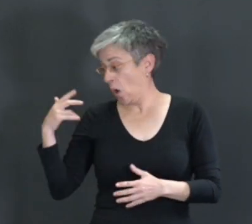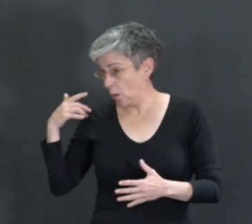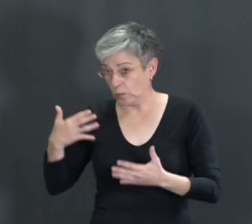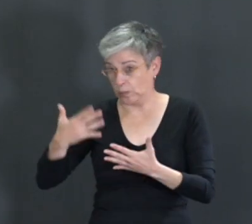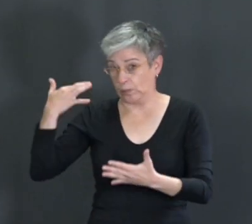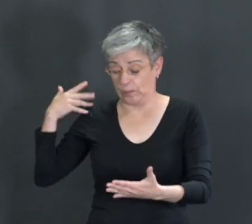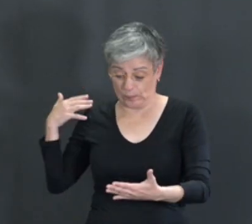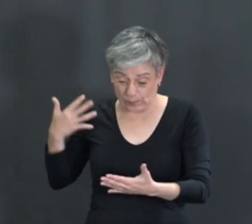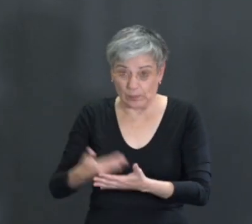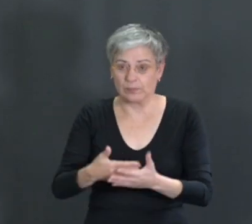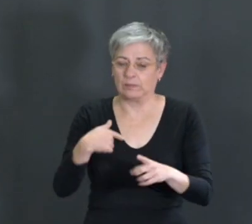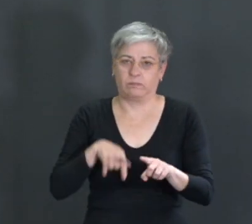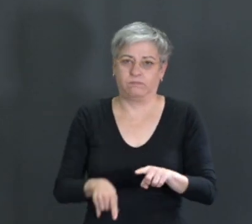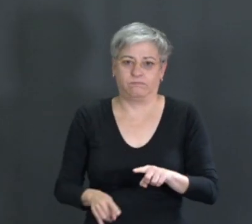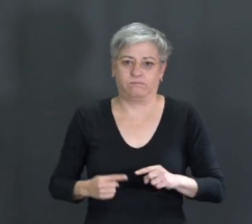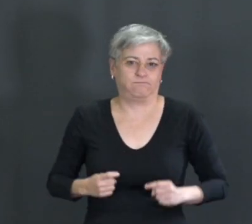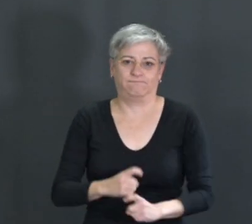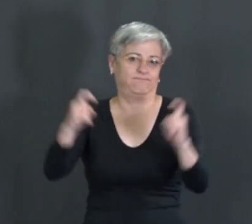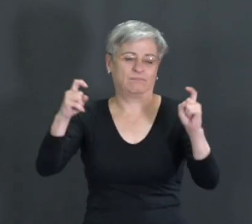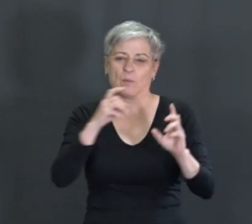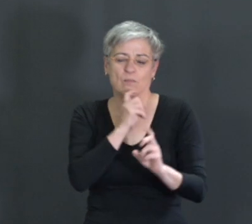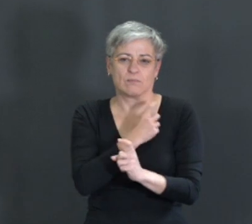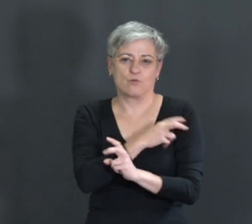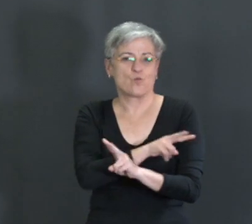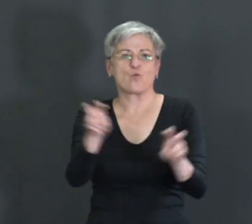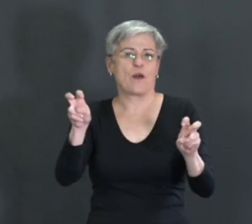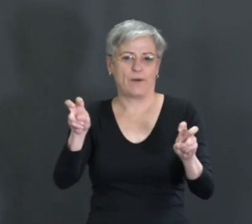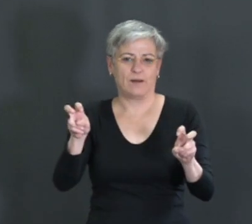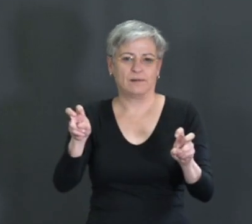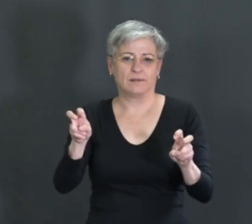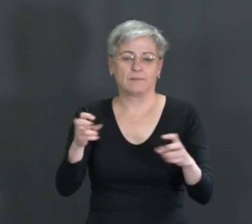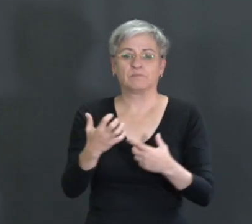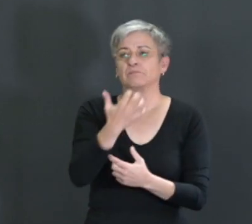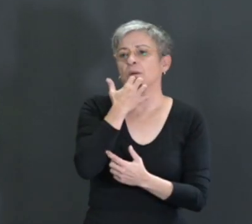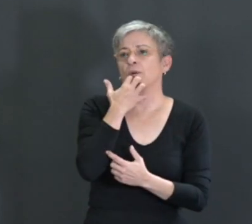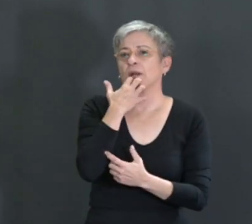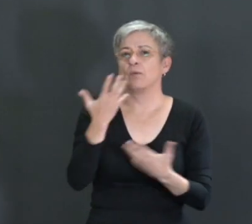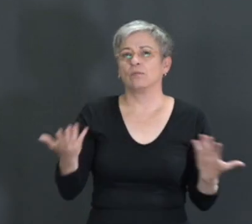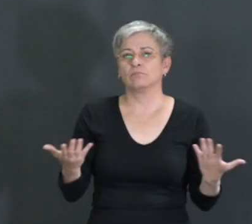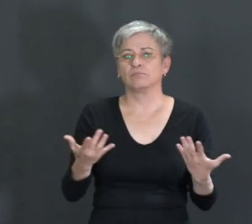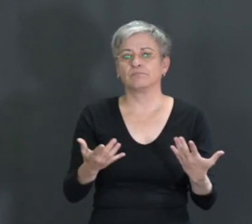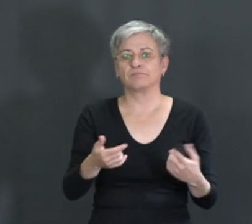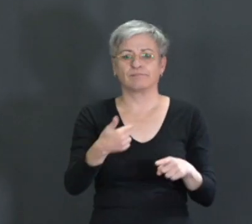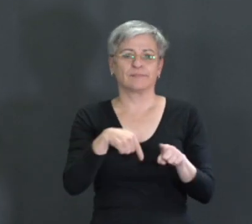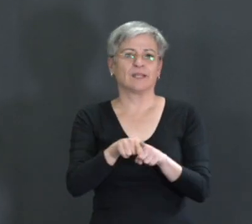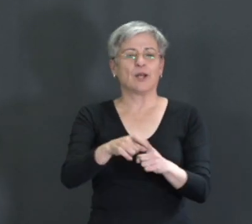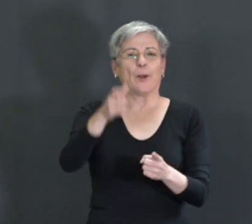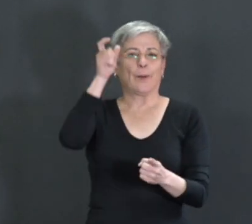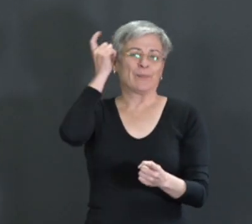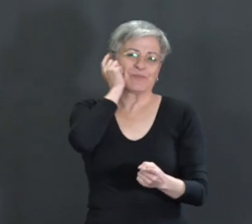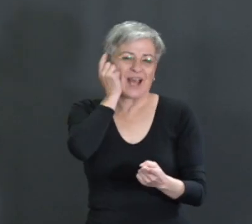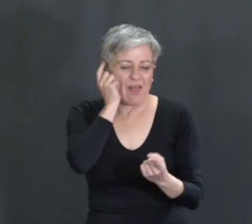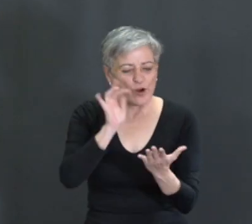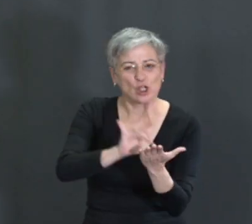fueron tremendamente innovadoras, ¿no? Por ejemplo, hoy el pensar los teléfonos táctiles,